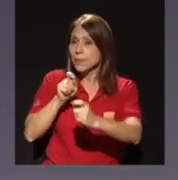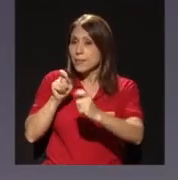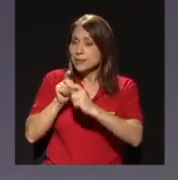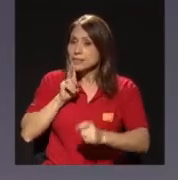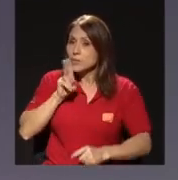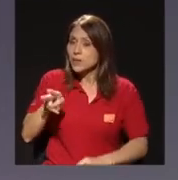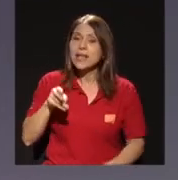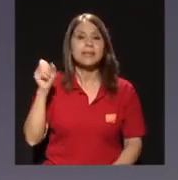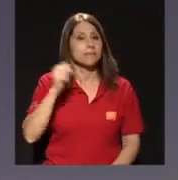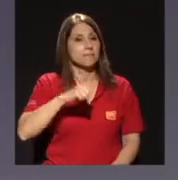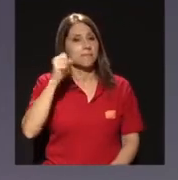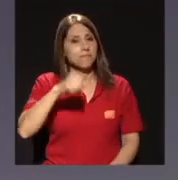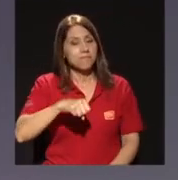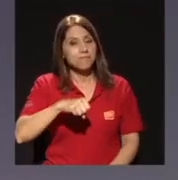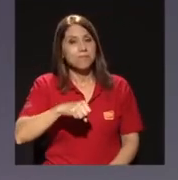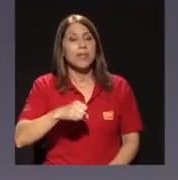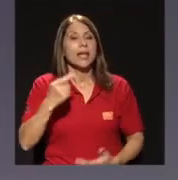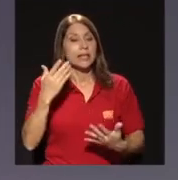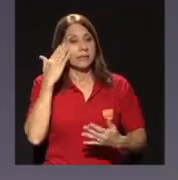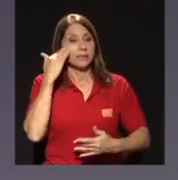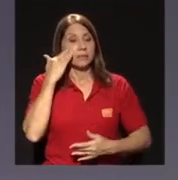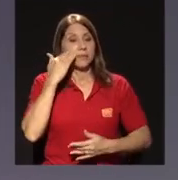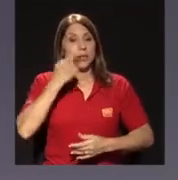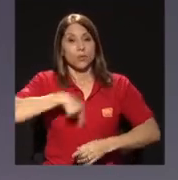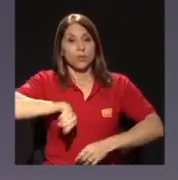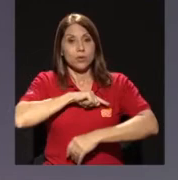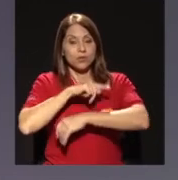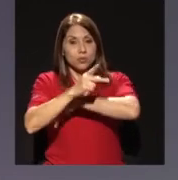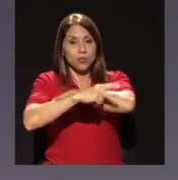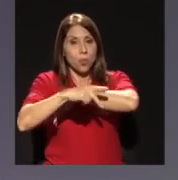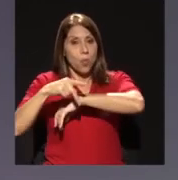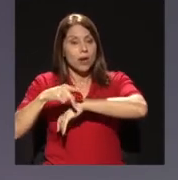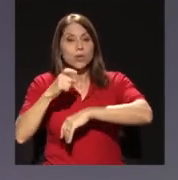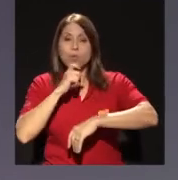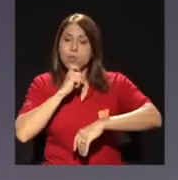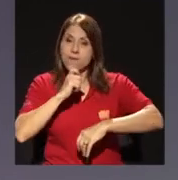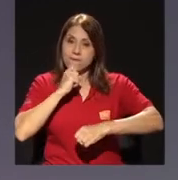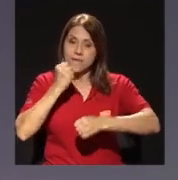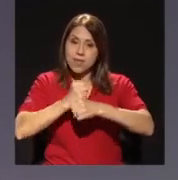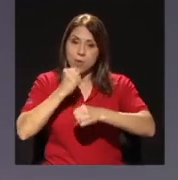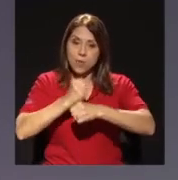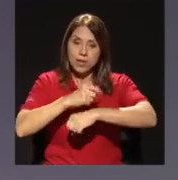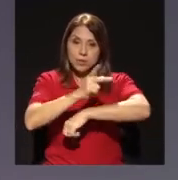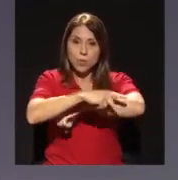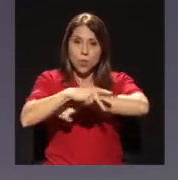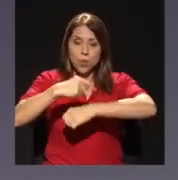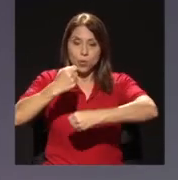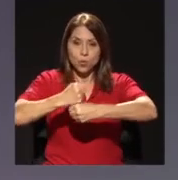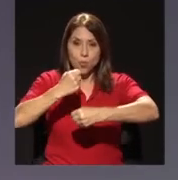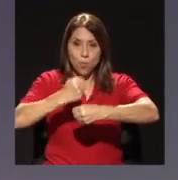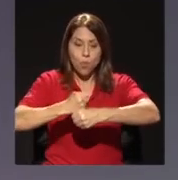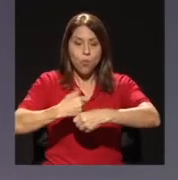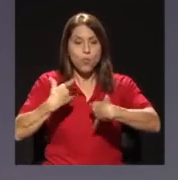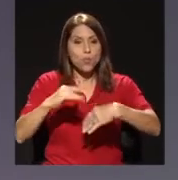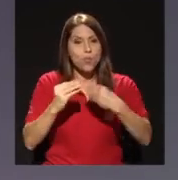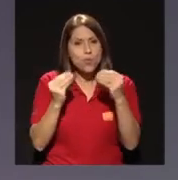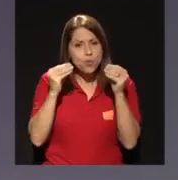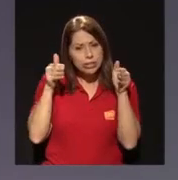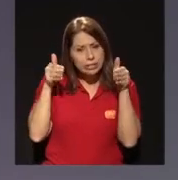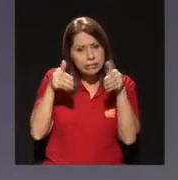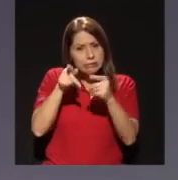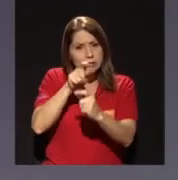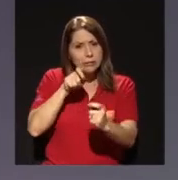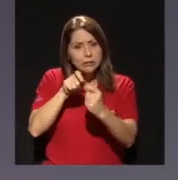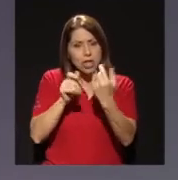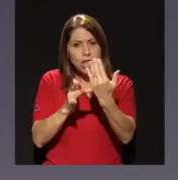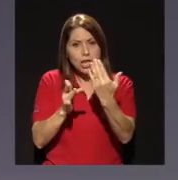entendido técnicamente que en nuestros puertos es bastante difícil la operación portuaria. Es de mucha técnica, de mucha